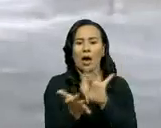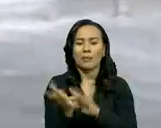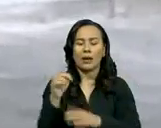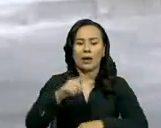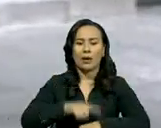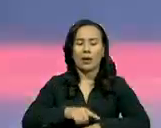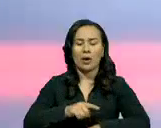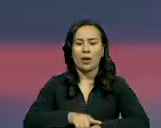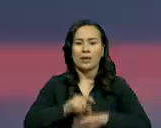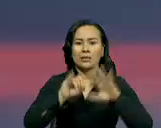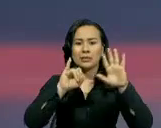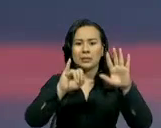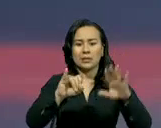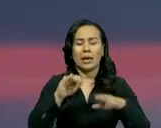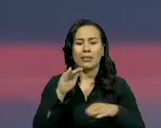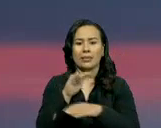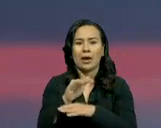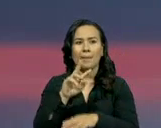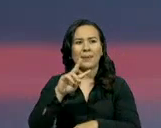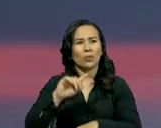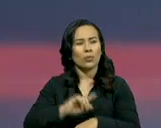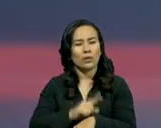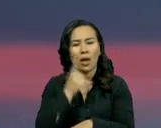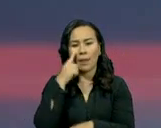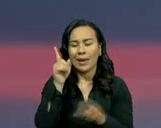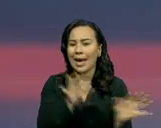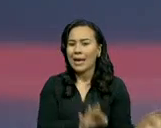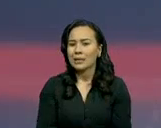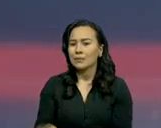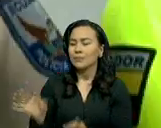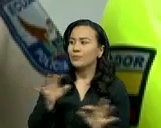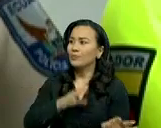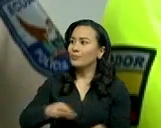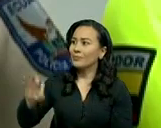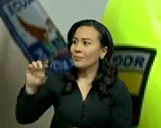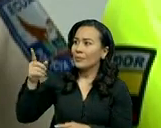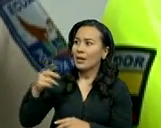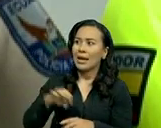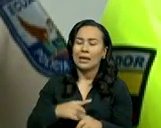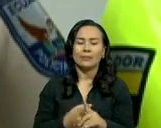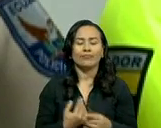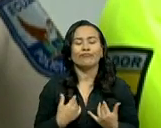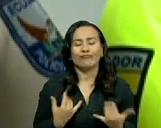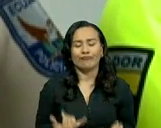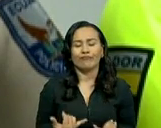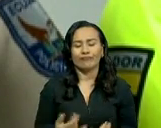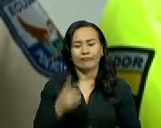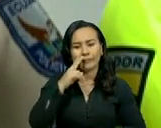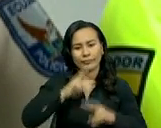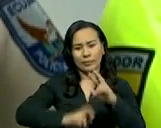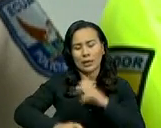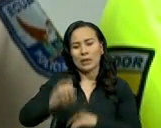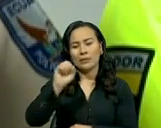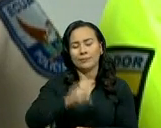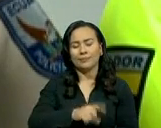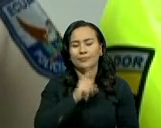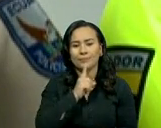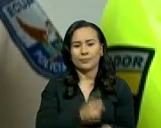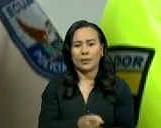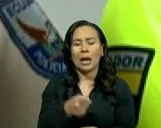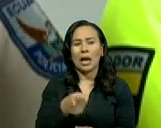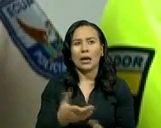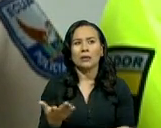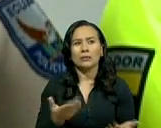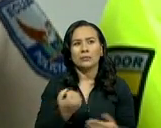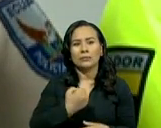21 minutos, según el registro de los movimientos migratorios del ex canciller. Está verificado que igualmente tomó el